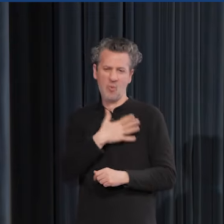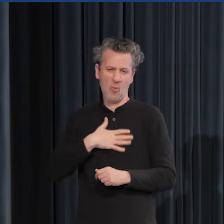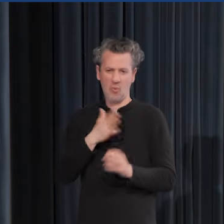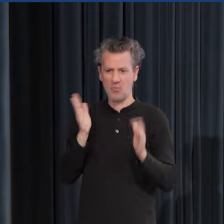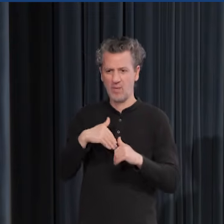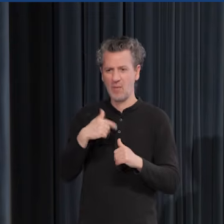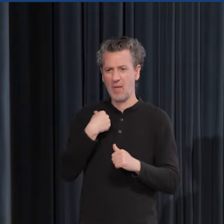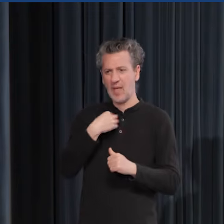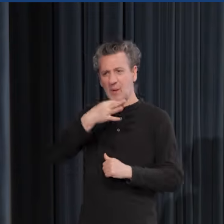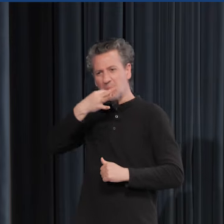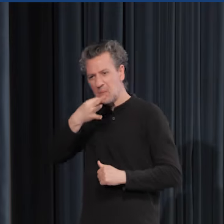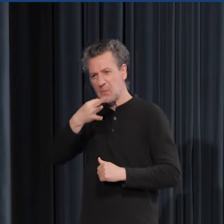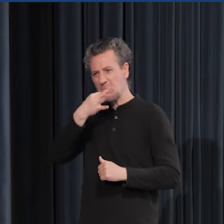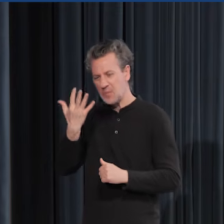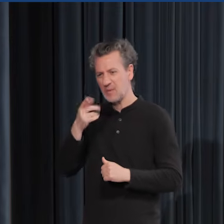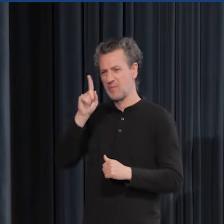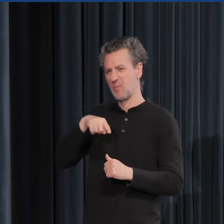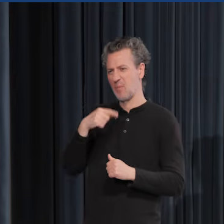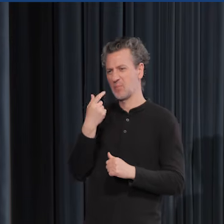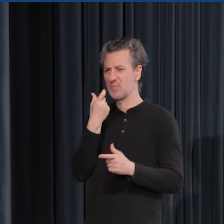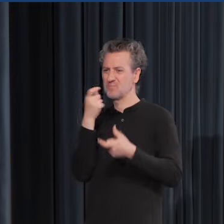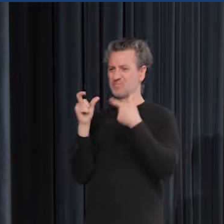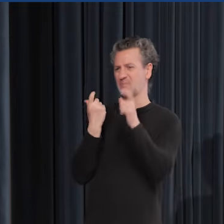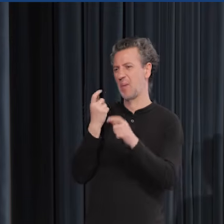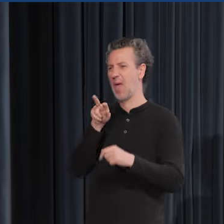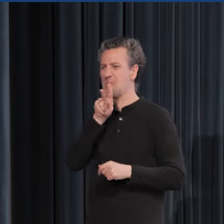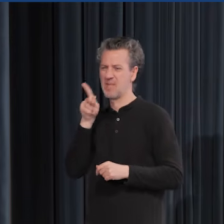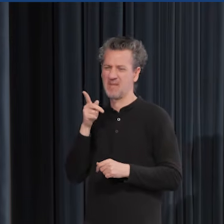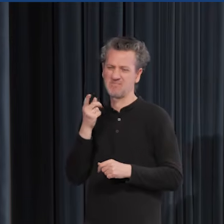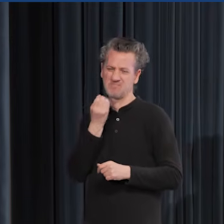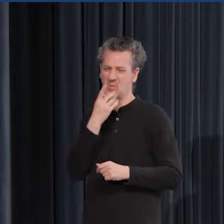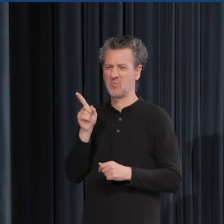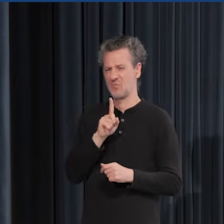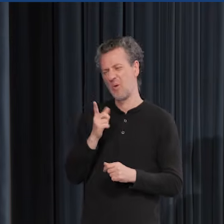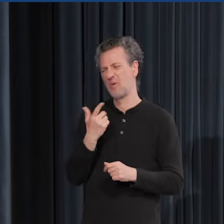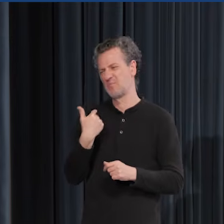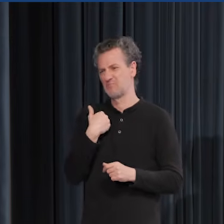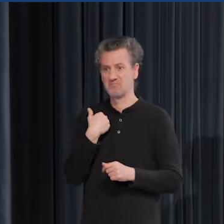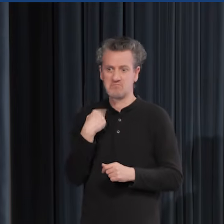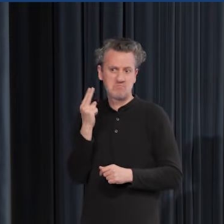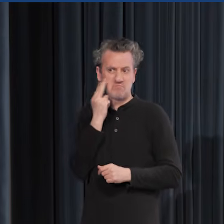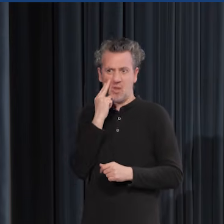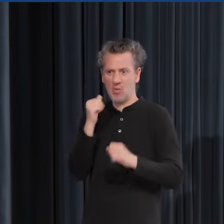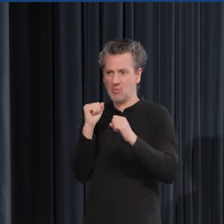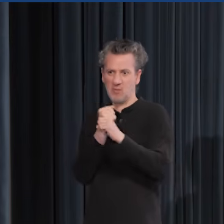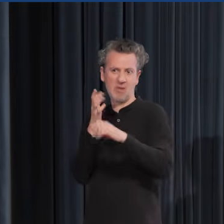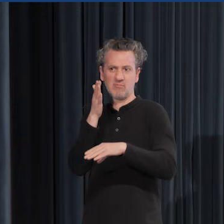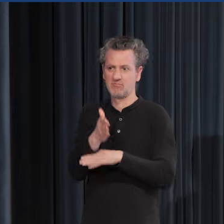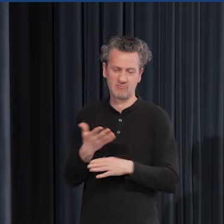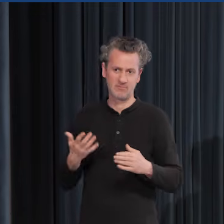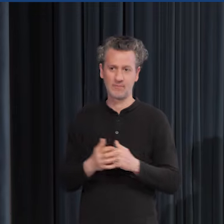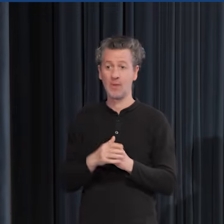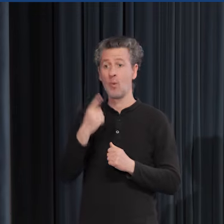silbarme y hacerme comentarios inapropiados. A veces eran muy explícitos y me daba pánico ir a trabajar. Y por último, el testimonio de